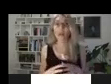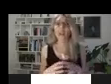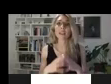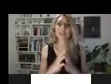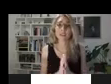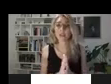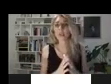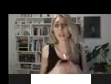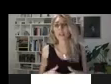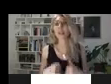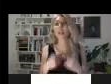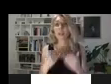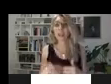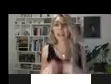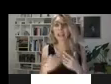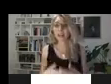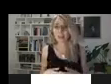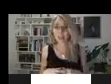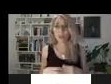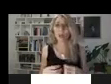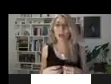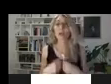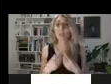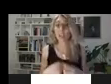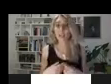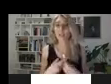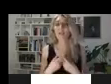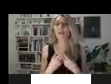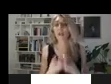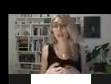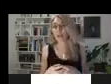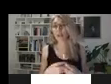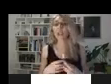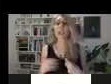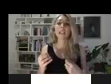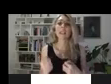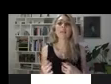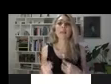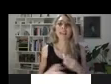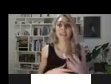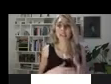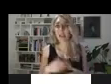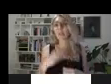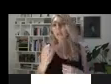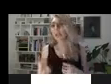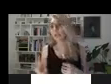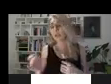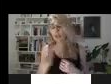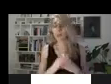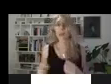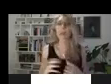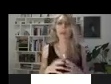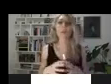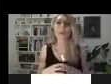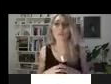tal, sino lo que necesitamos es llevar adelante una constante formación y participar, por